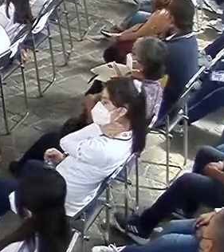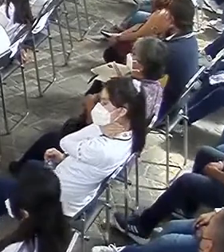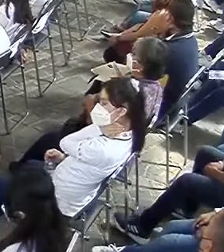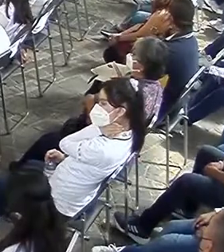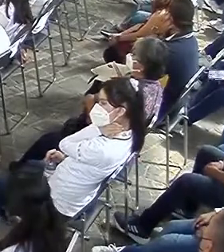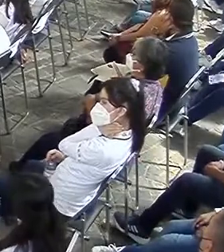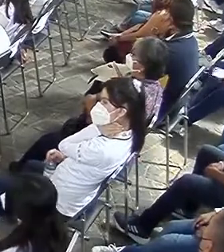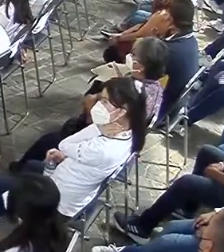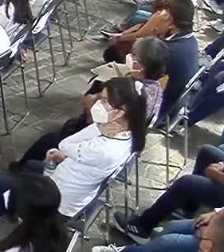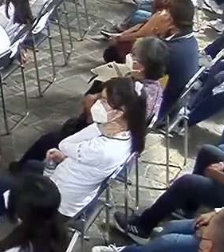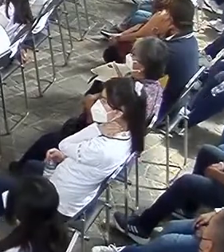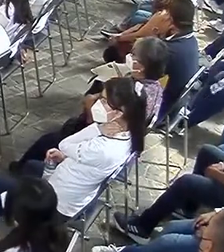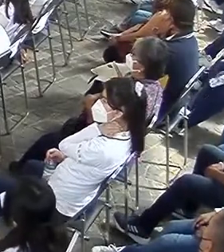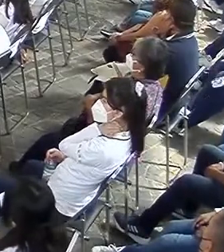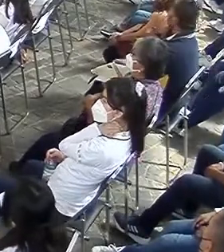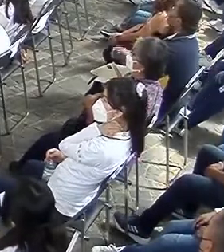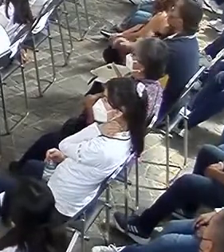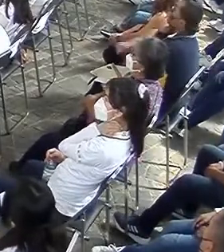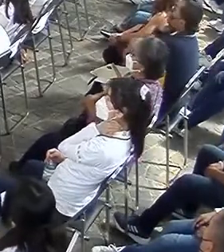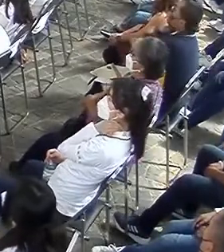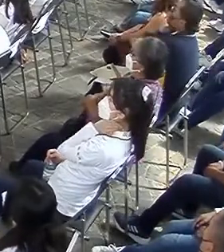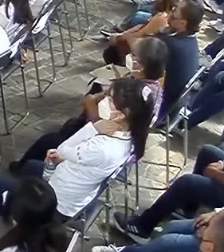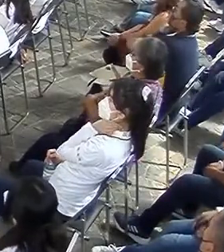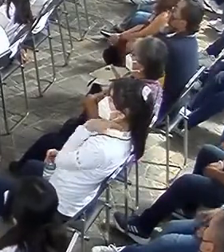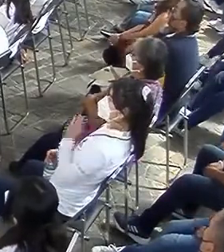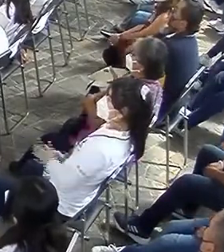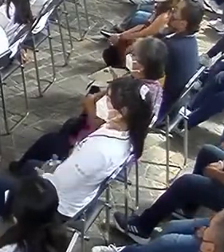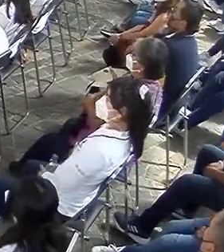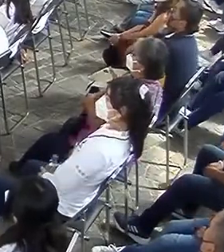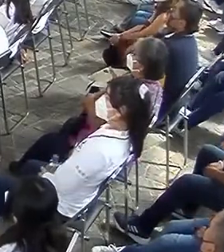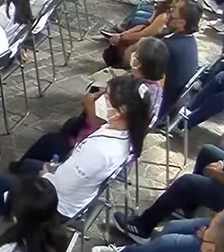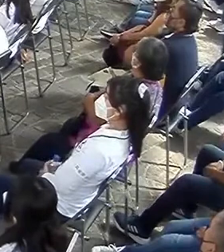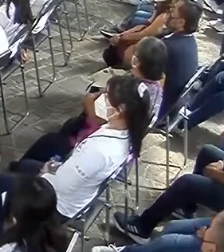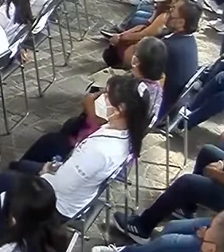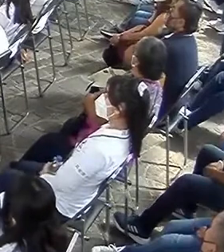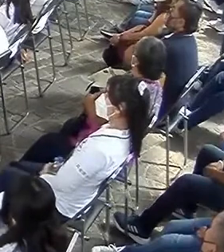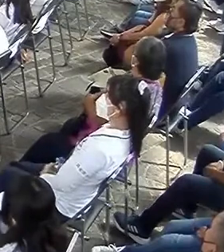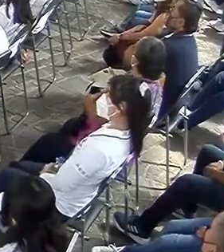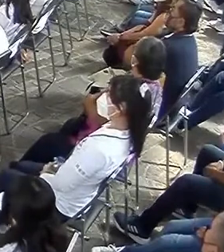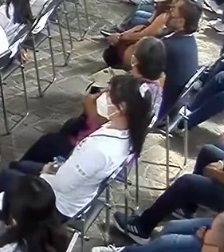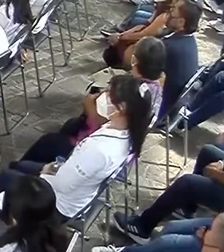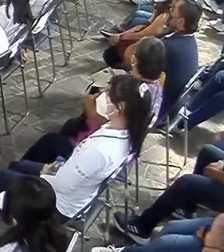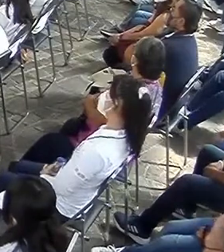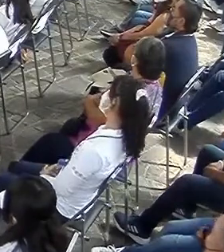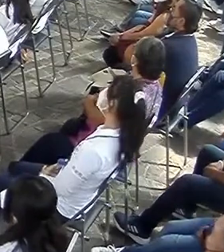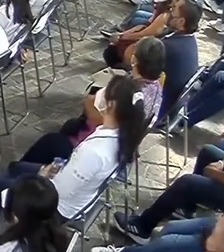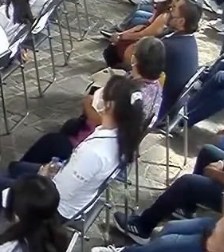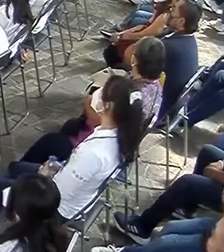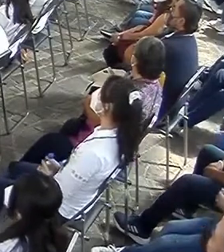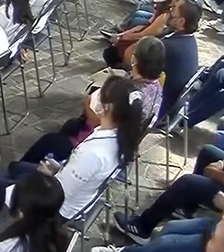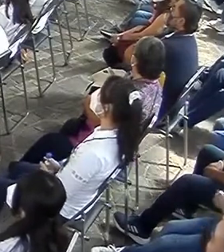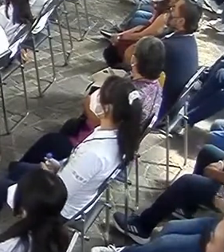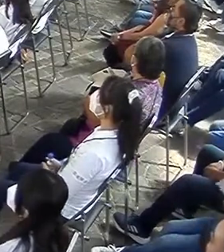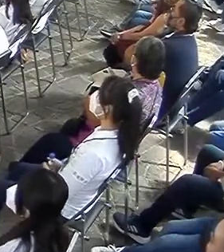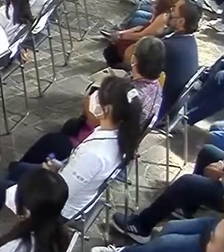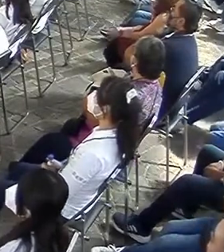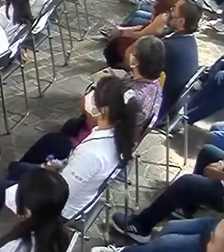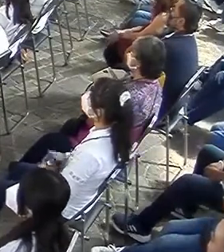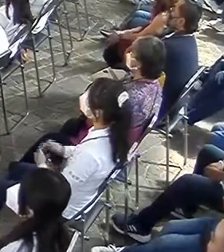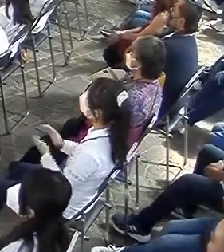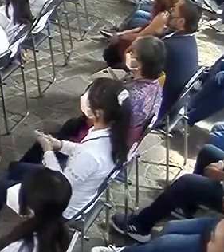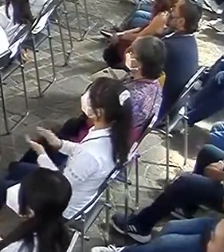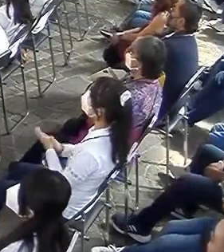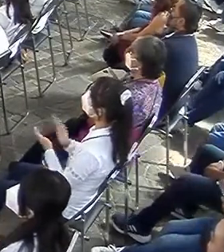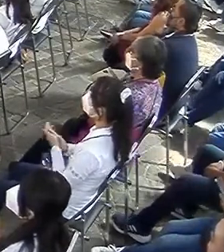Respetuosamente escucharemos ahora el mensaje del gobernador, maestro Alejandro Murat Hinojosa, gobernador